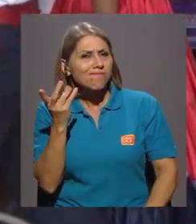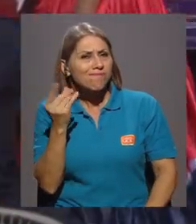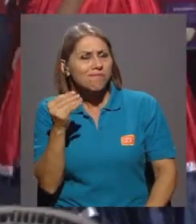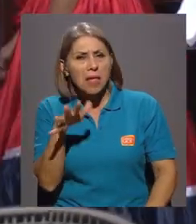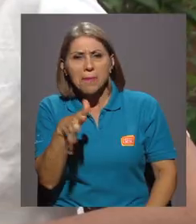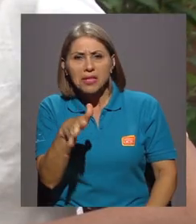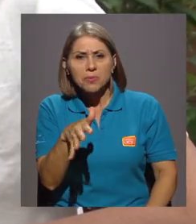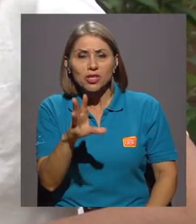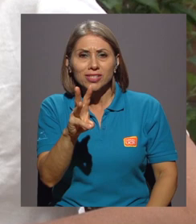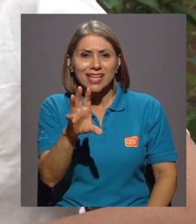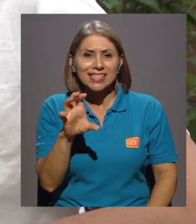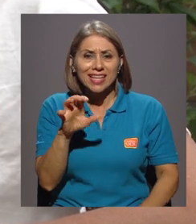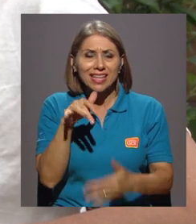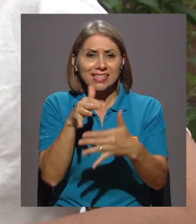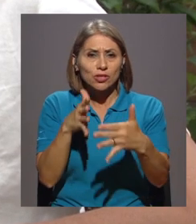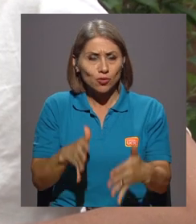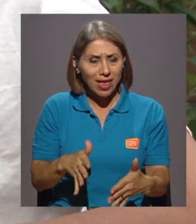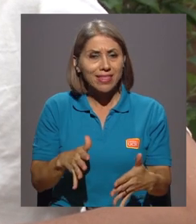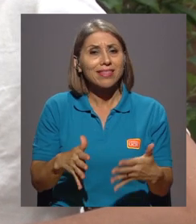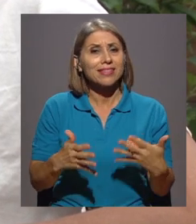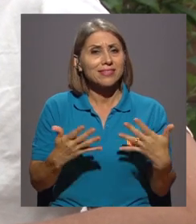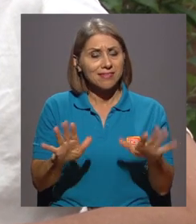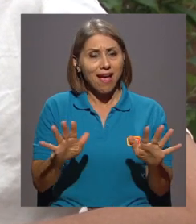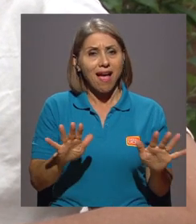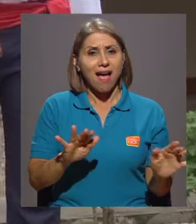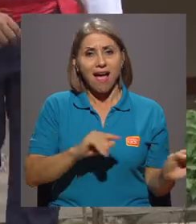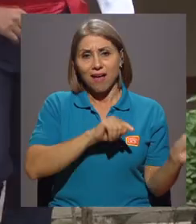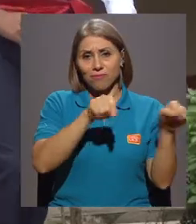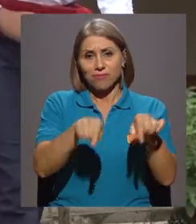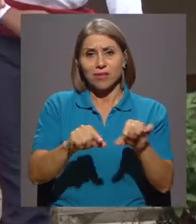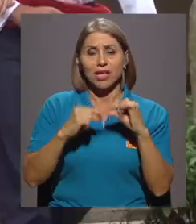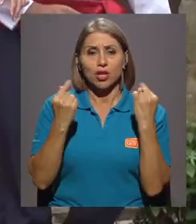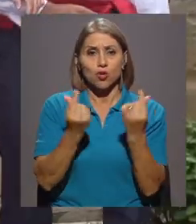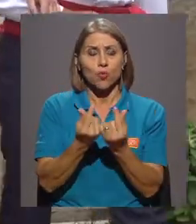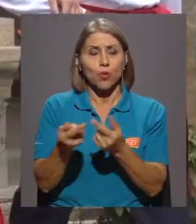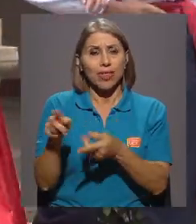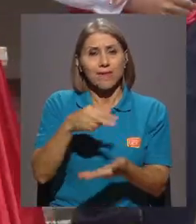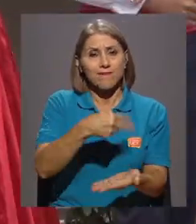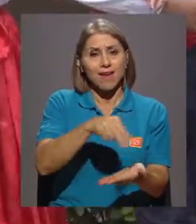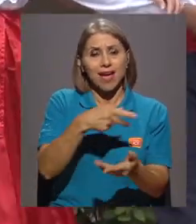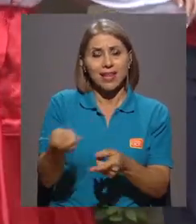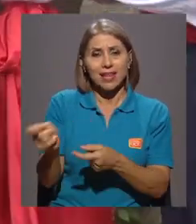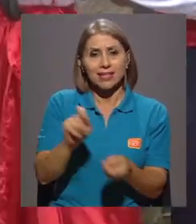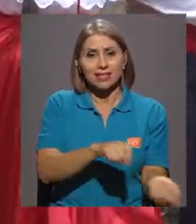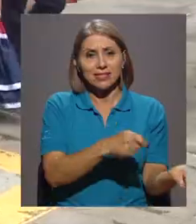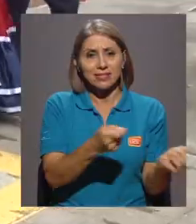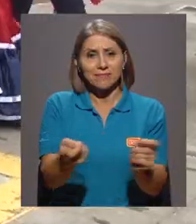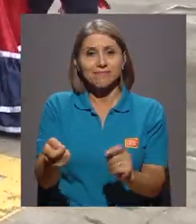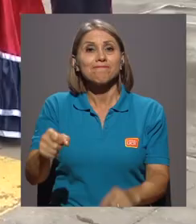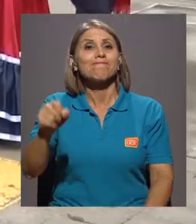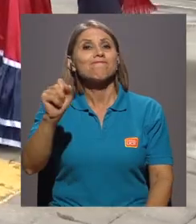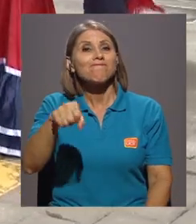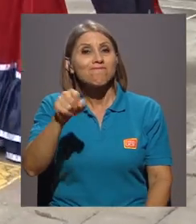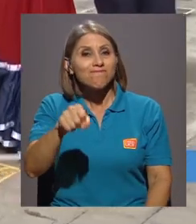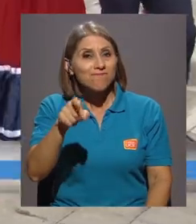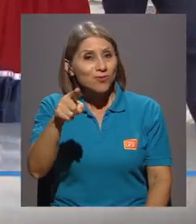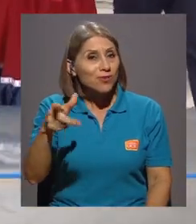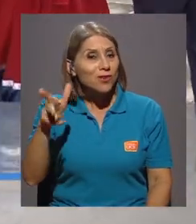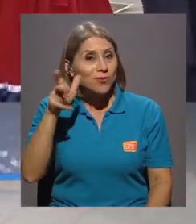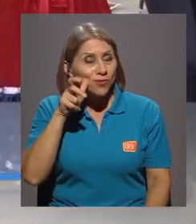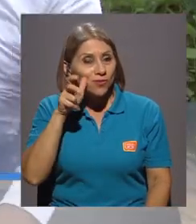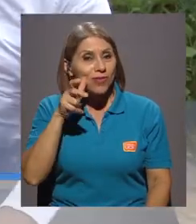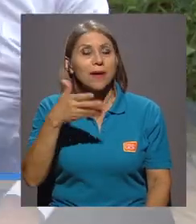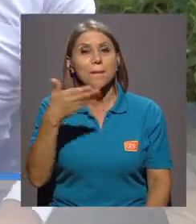creemos que alrededor de unos 600 estudiantes han estado en el grupo de bailes. Así como lo escucha, alrededor